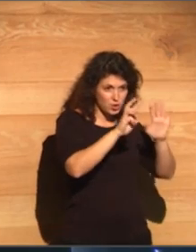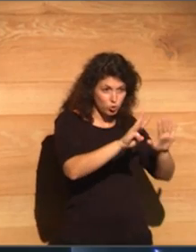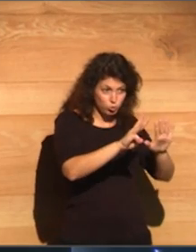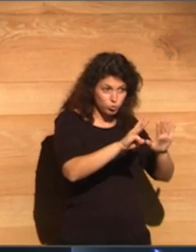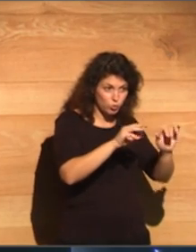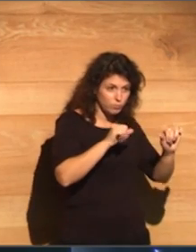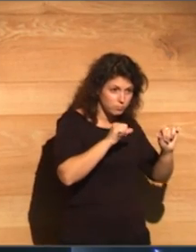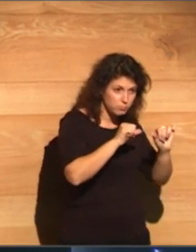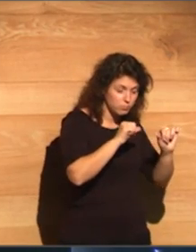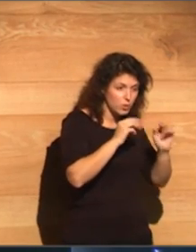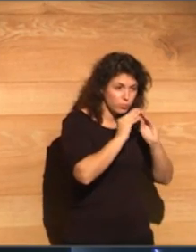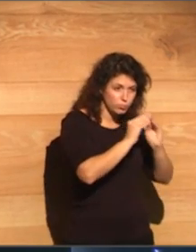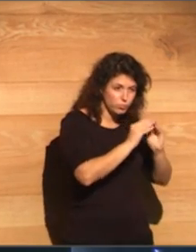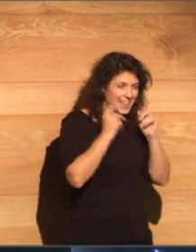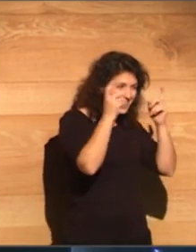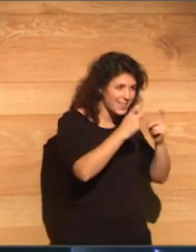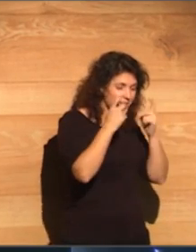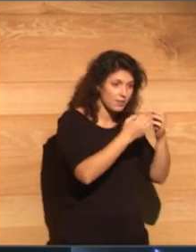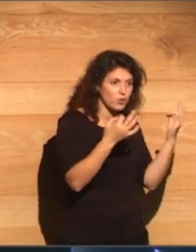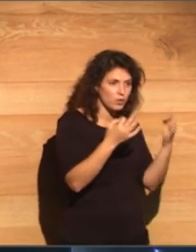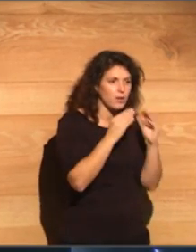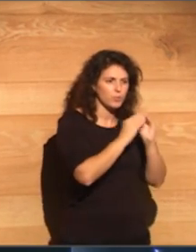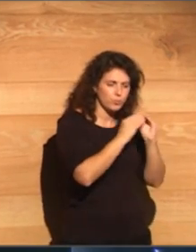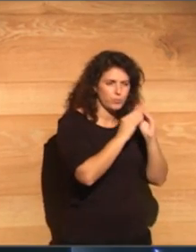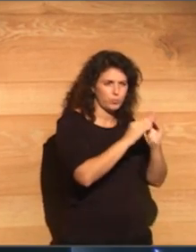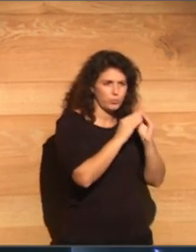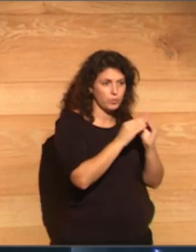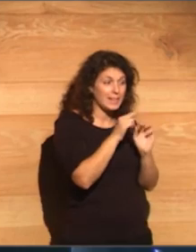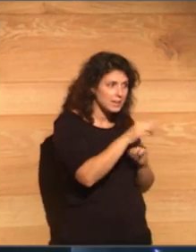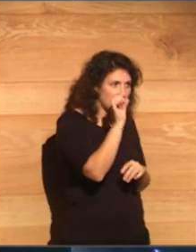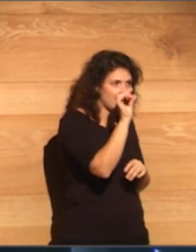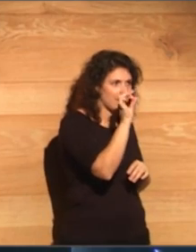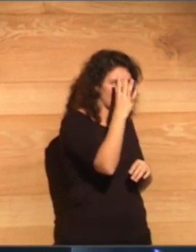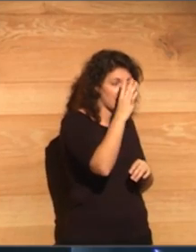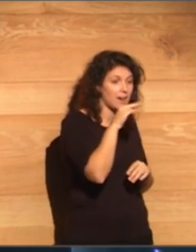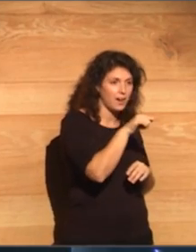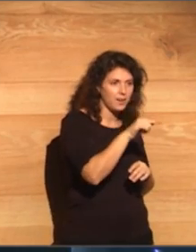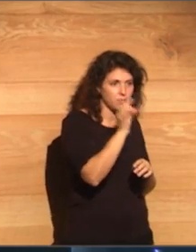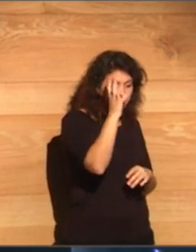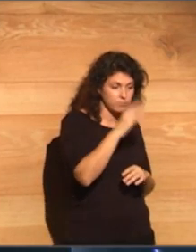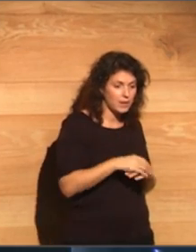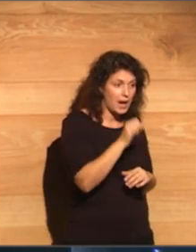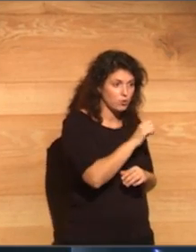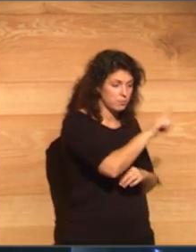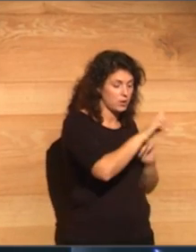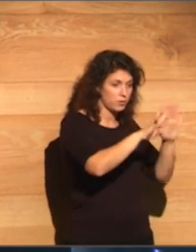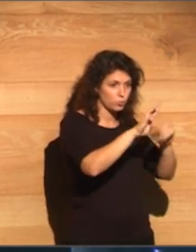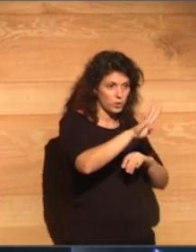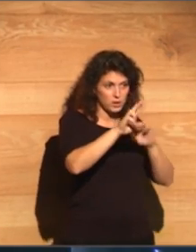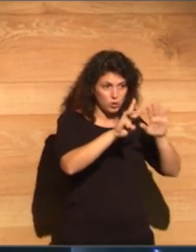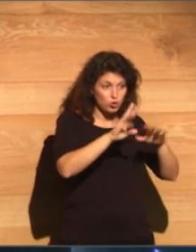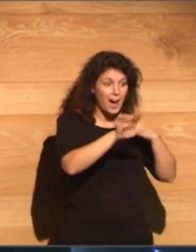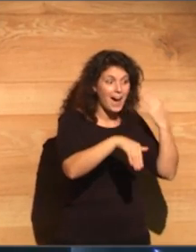1948 intentando que se realizara. Es una idea que se le ocurre a él, eso, en 1948, pero no es